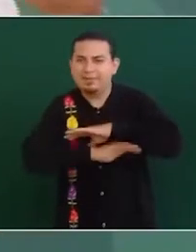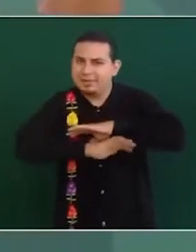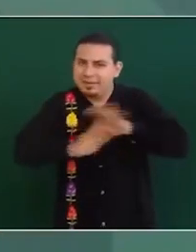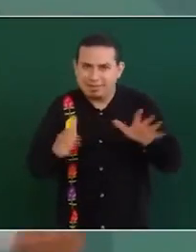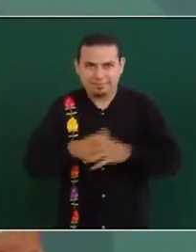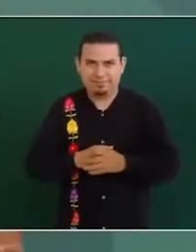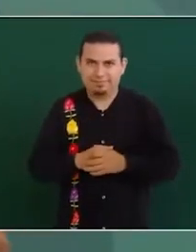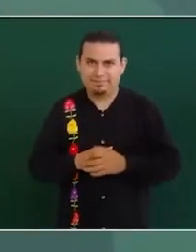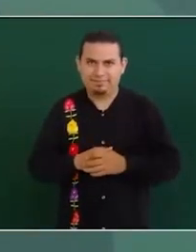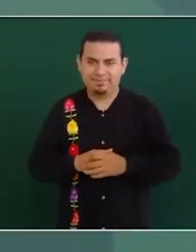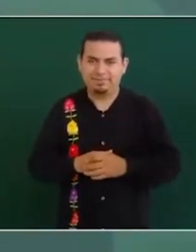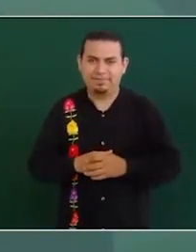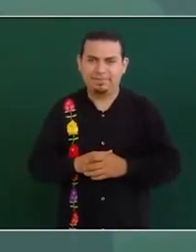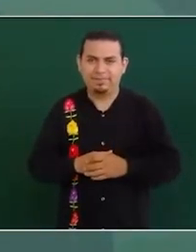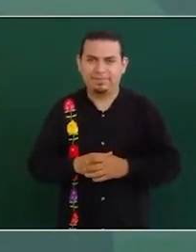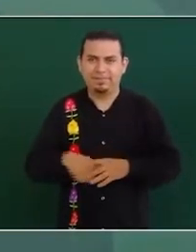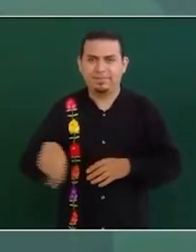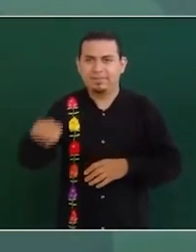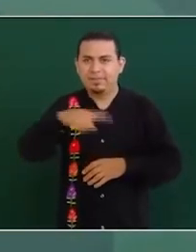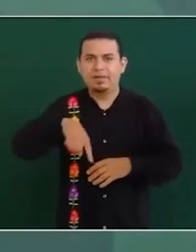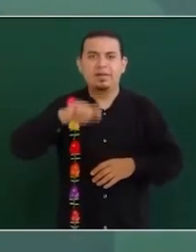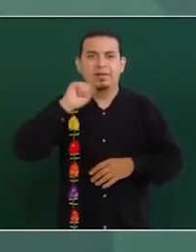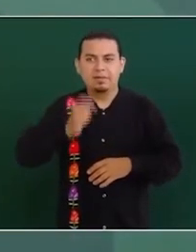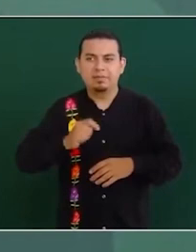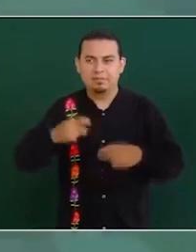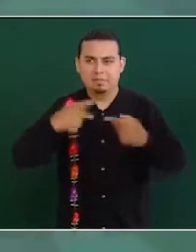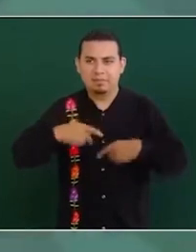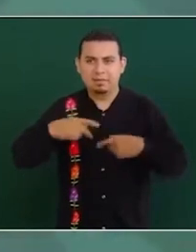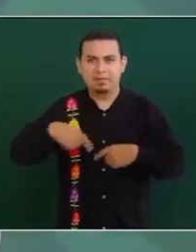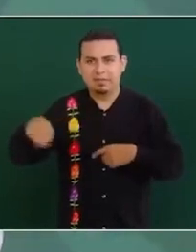¿Cómo le van a dar marcha atrás a eso?